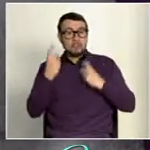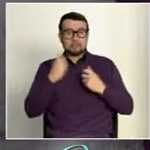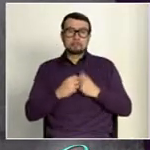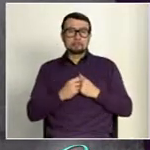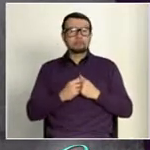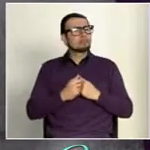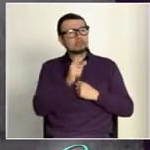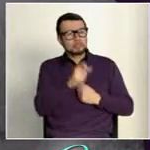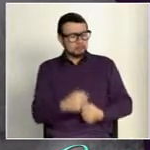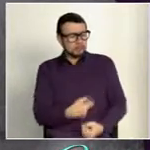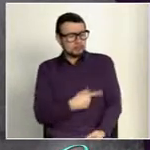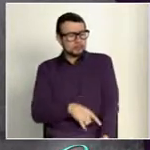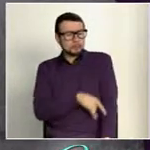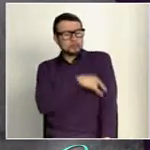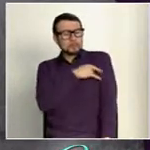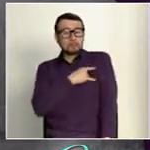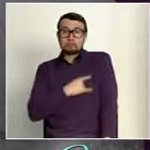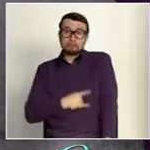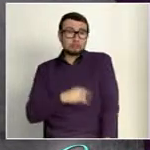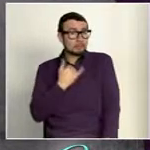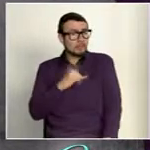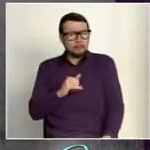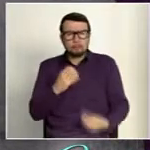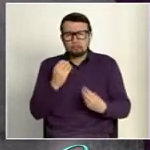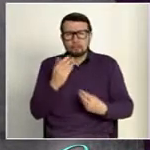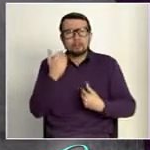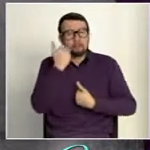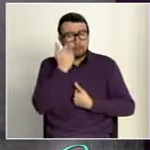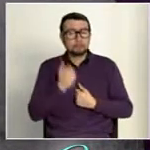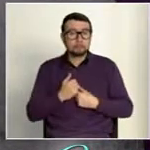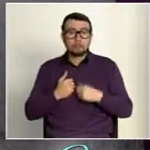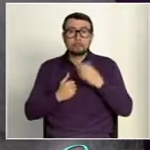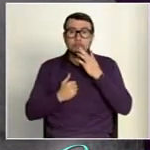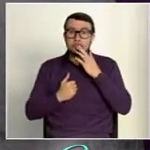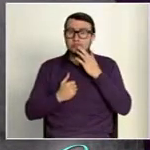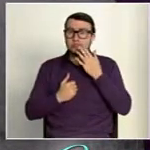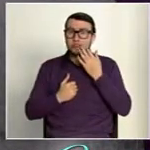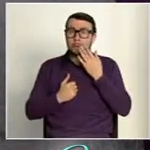llega con cuadros muy avanzados, pero qué mejor